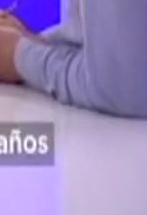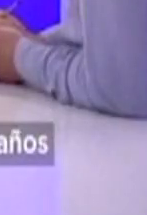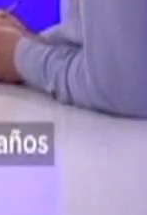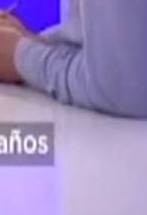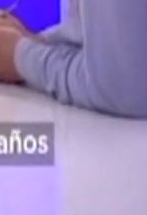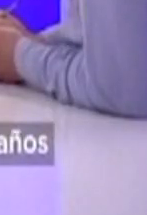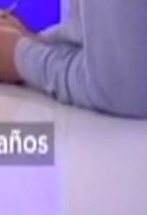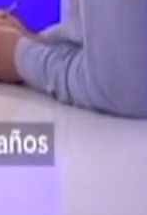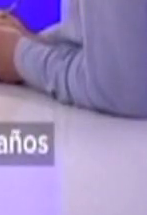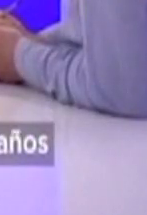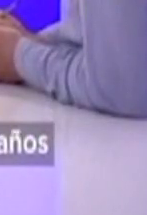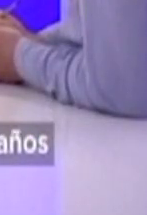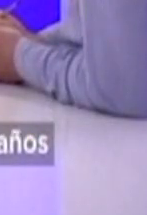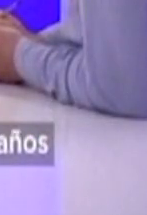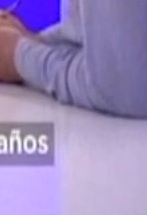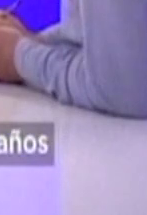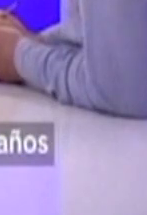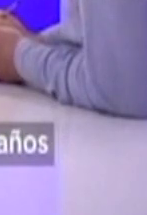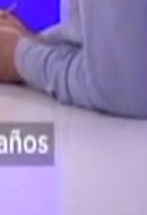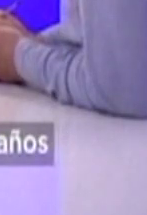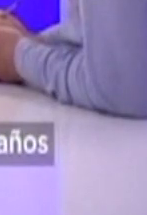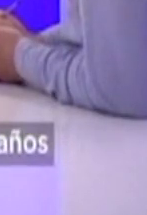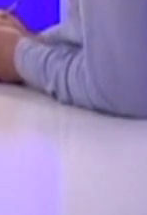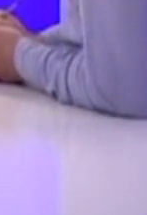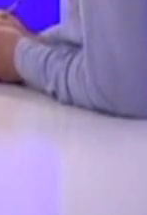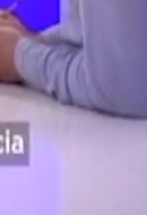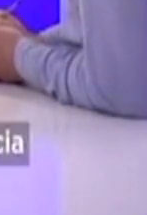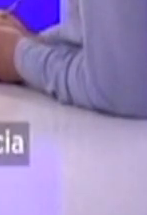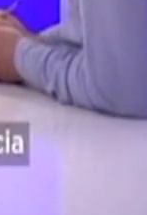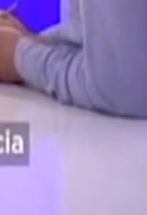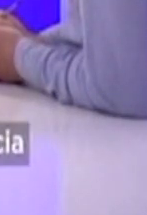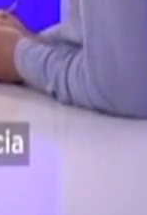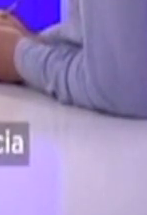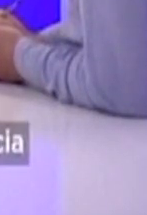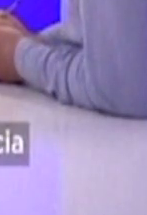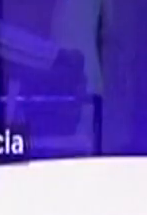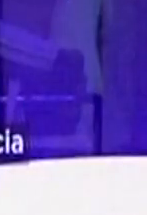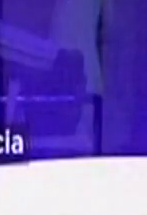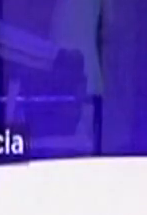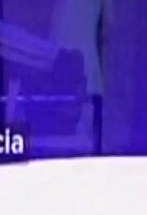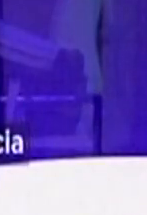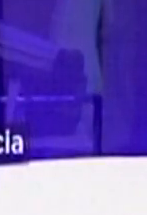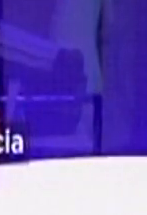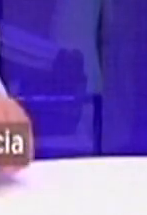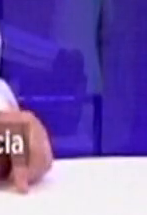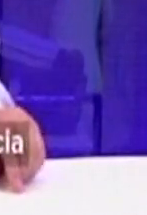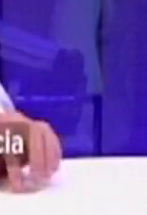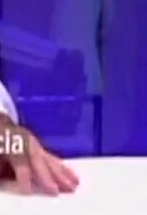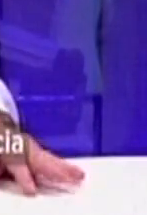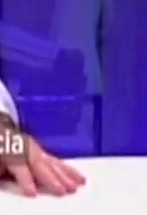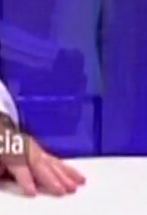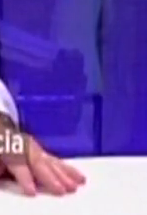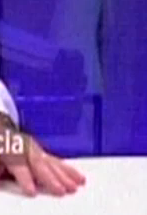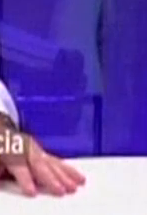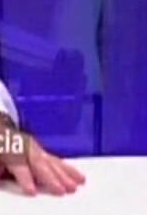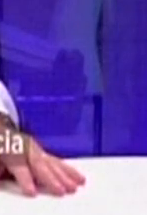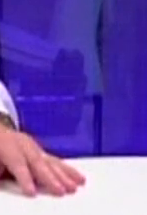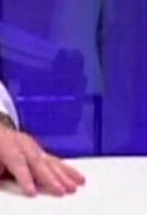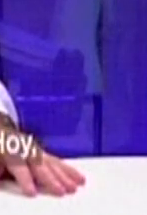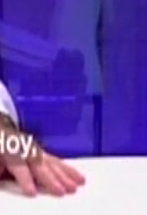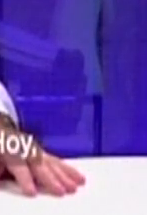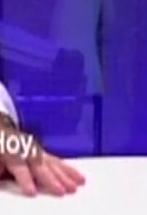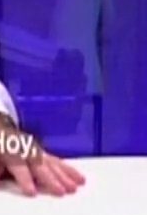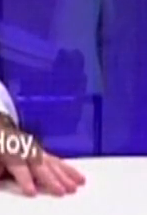And here we talk about something that until 10 years ago, when we spoke about drug-related violence, we spoke about Central